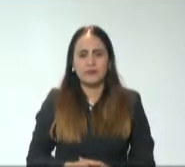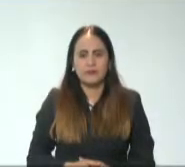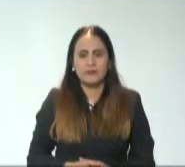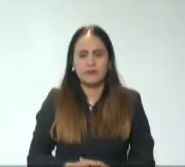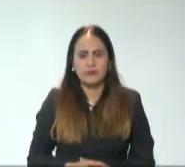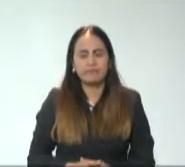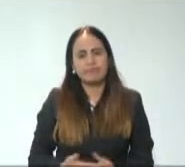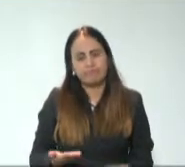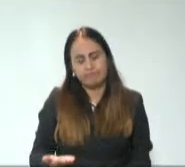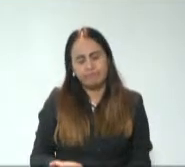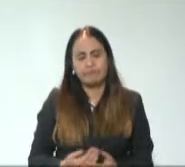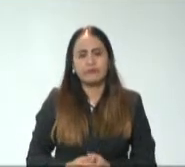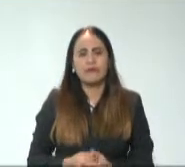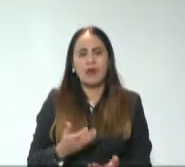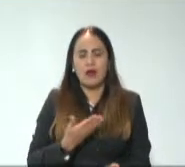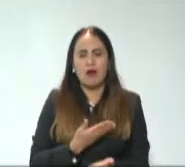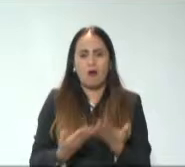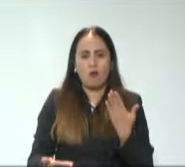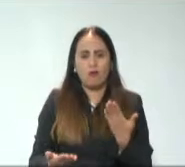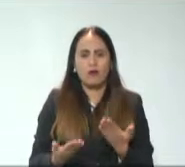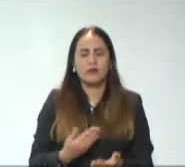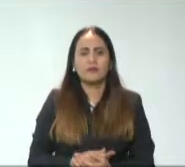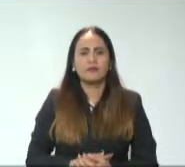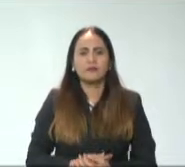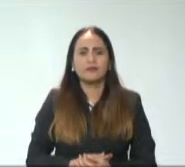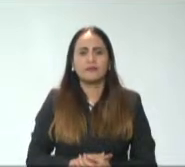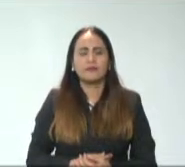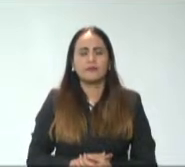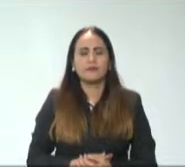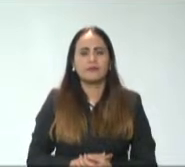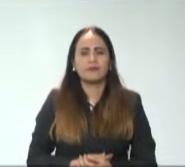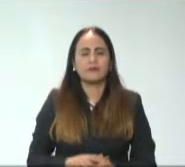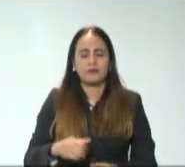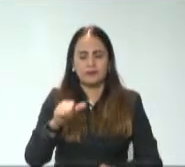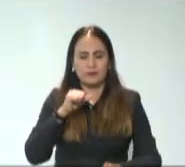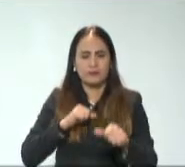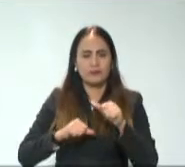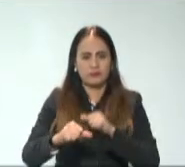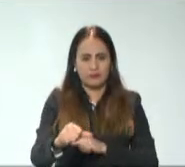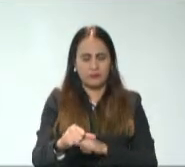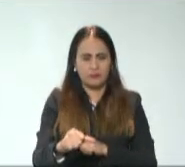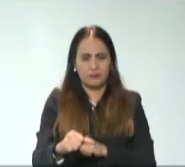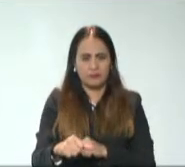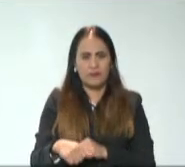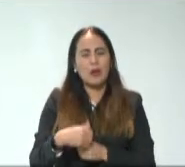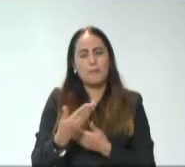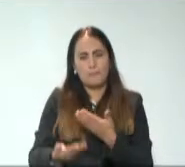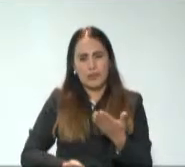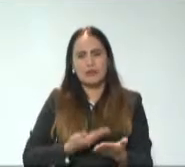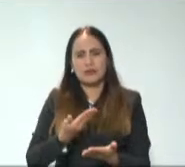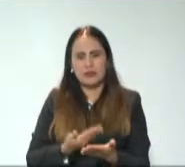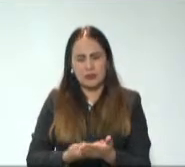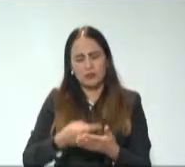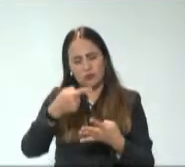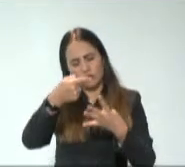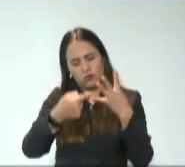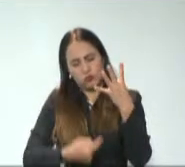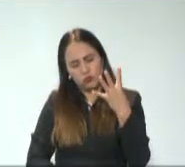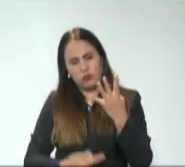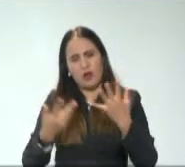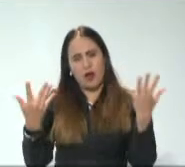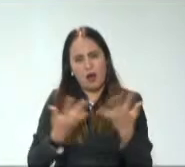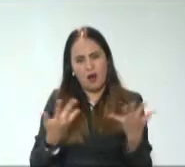maestro voy a dar eh el uso de la voz también antes haciendo una presentación de su semblanza